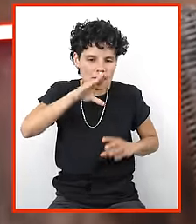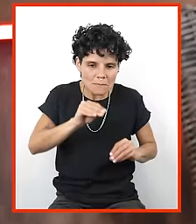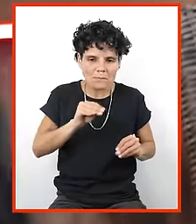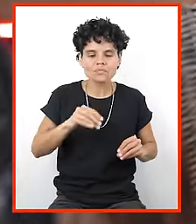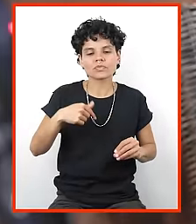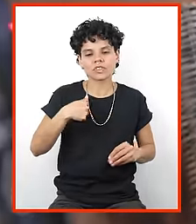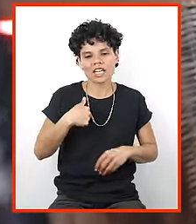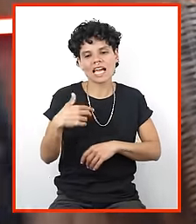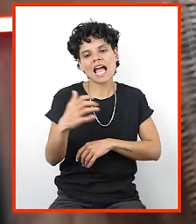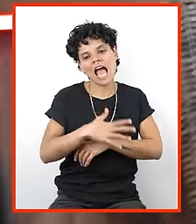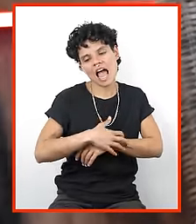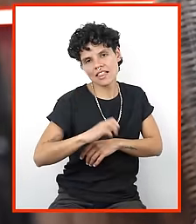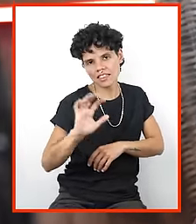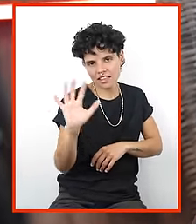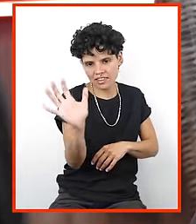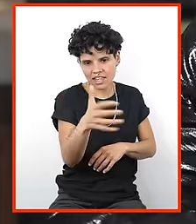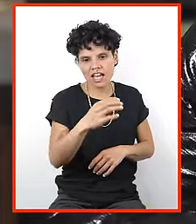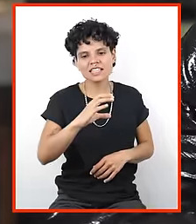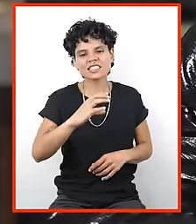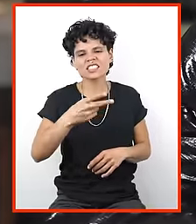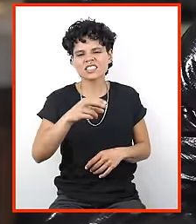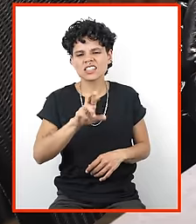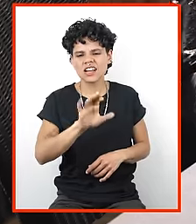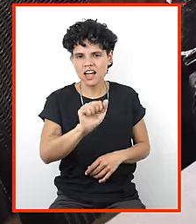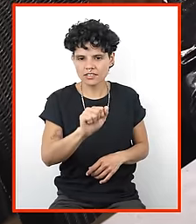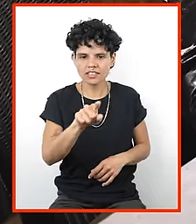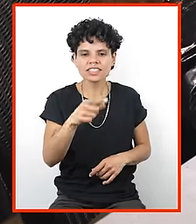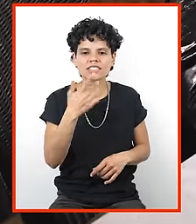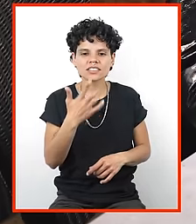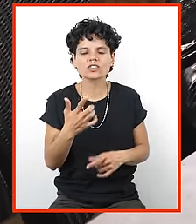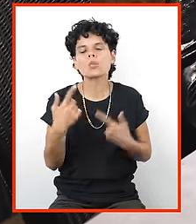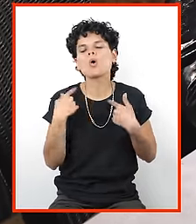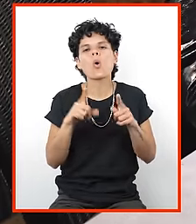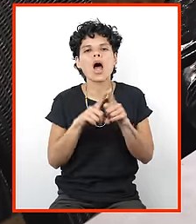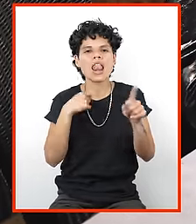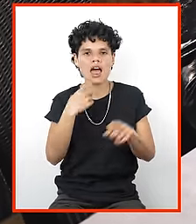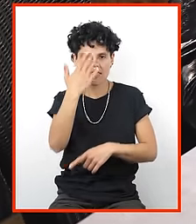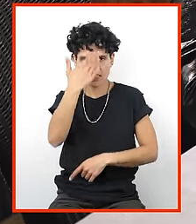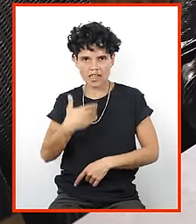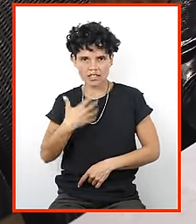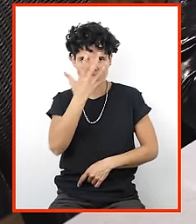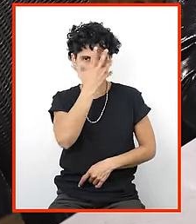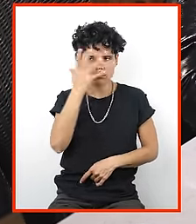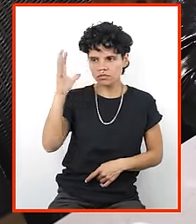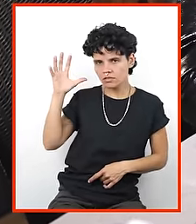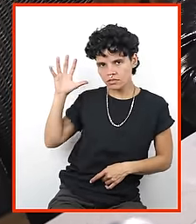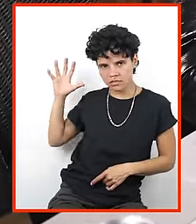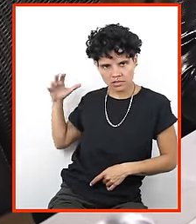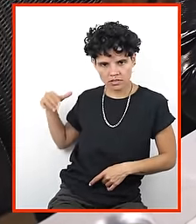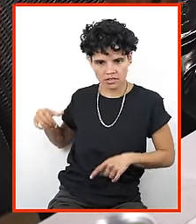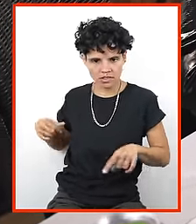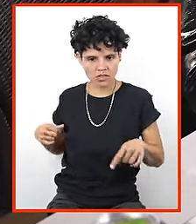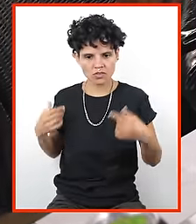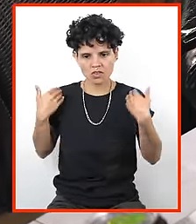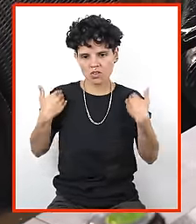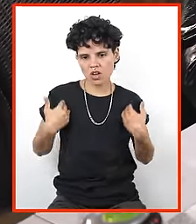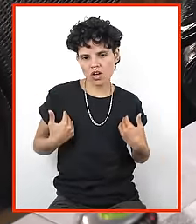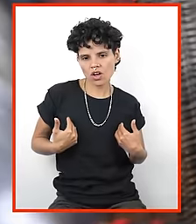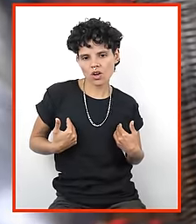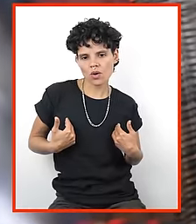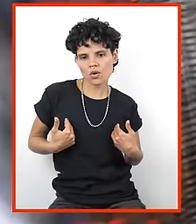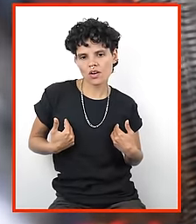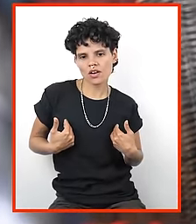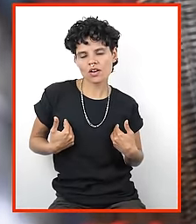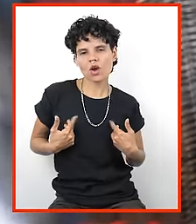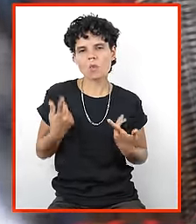pero Gatita Shera. Gatita Shera. ¿Y dices la canción? Es como un alter ego de cuando la Denise se va a hacer algo como